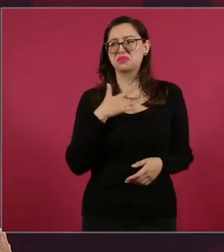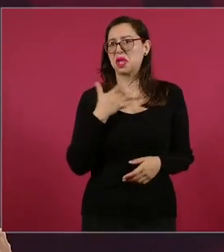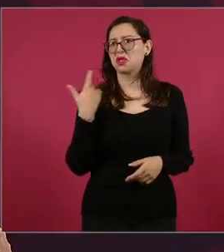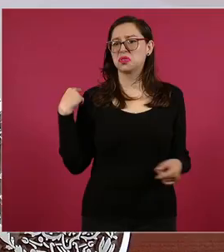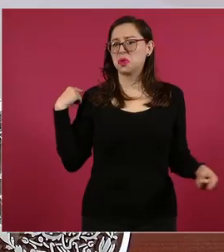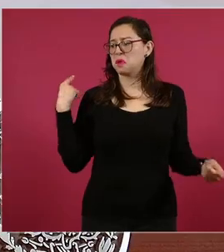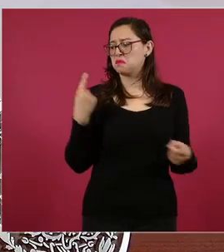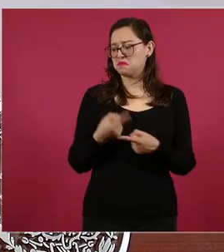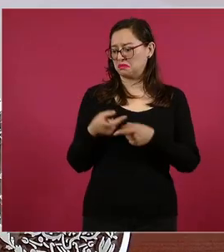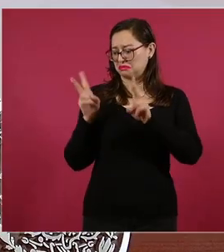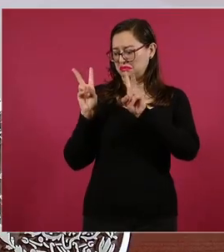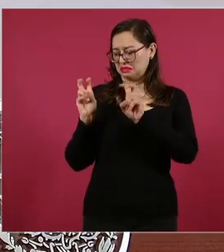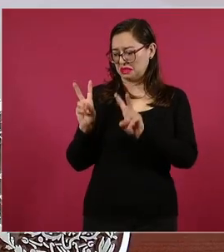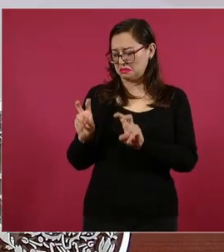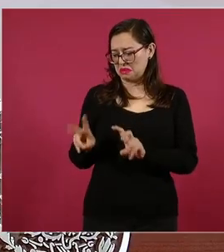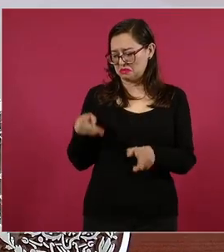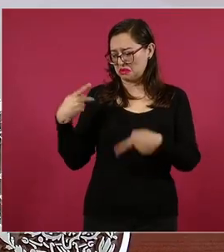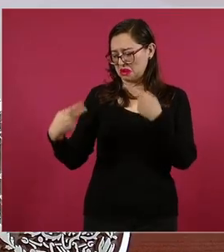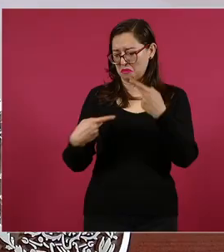¿Qué me pueden preguntar?